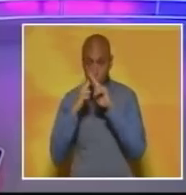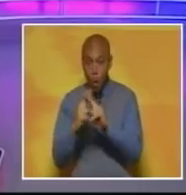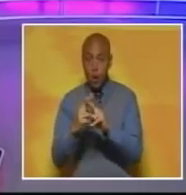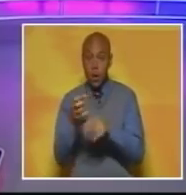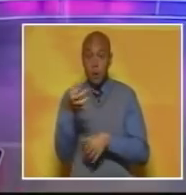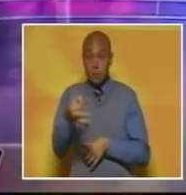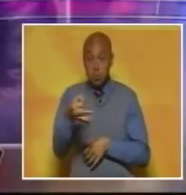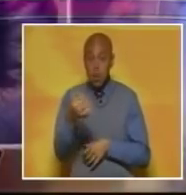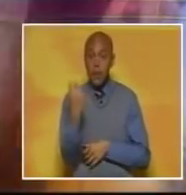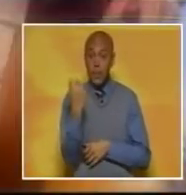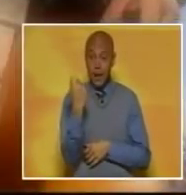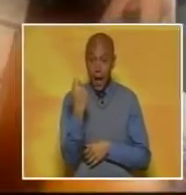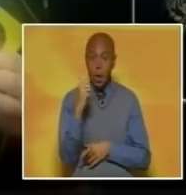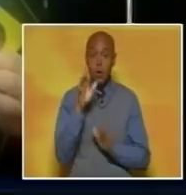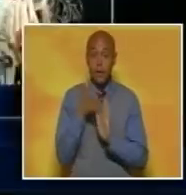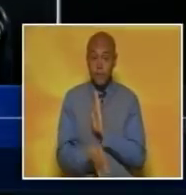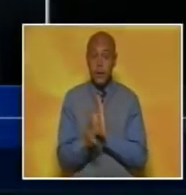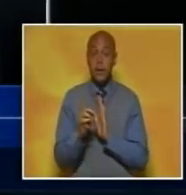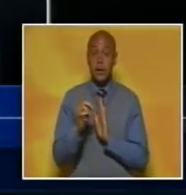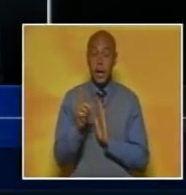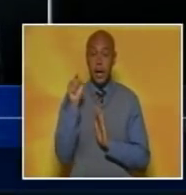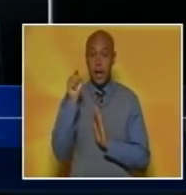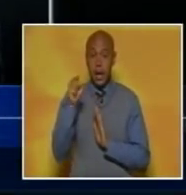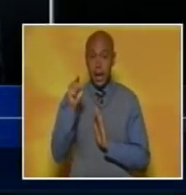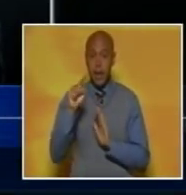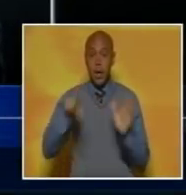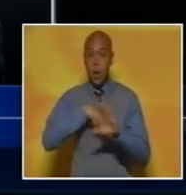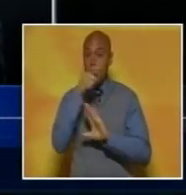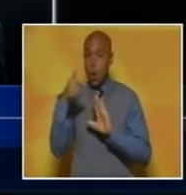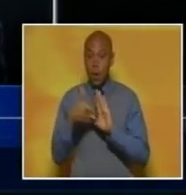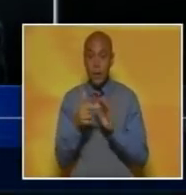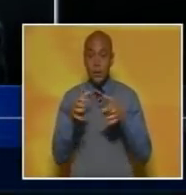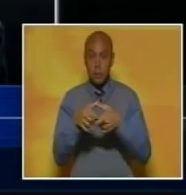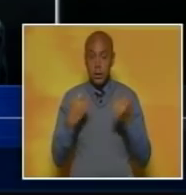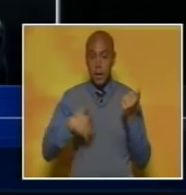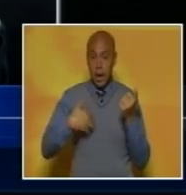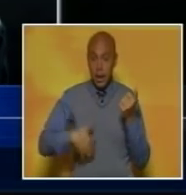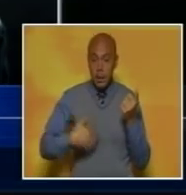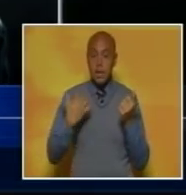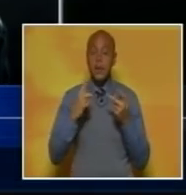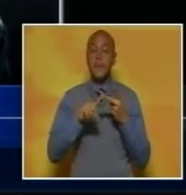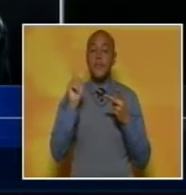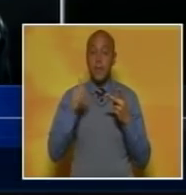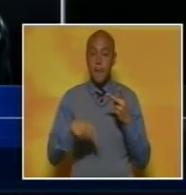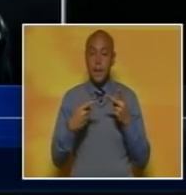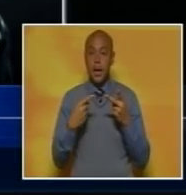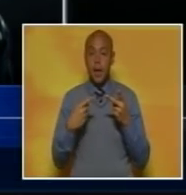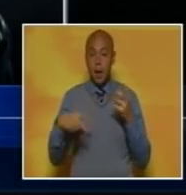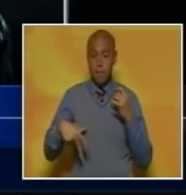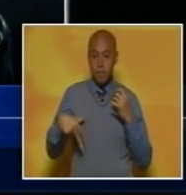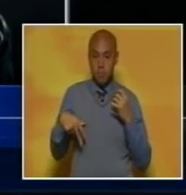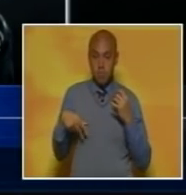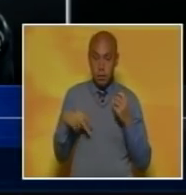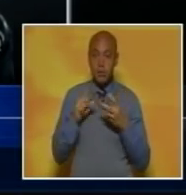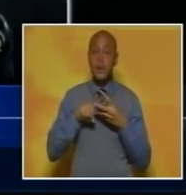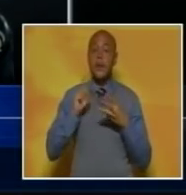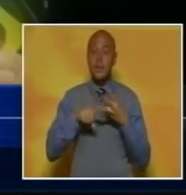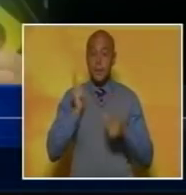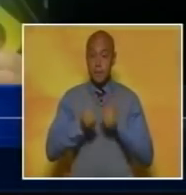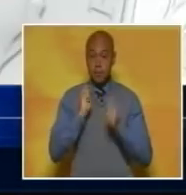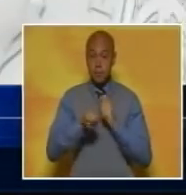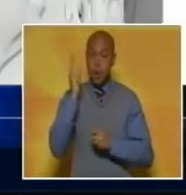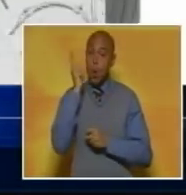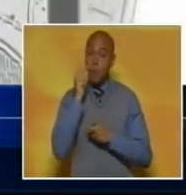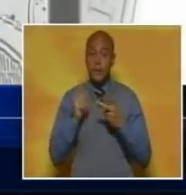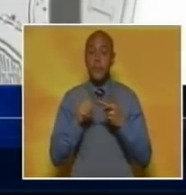Reino Unido, que incluye todos los instrumentos de sus componentes, la guitarra de Brian May, el bajo de John Deacon, también la batería de